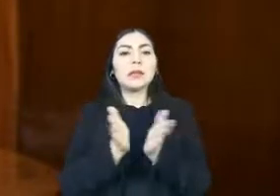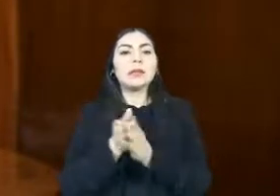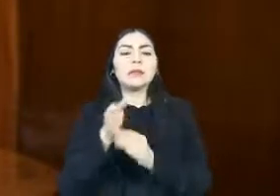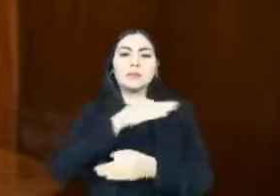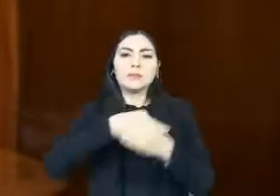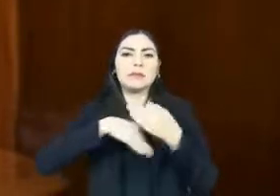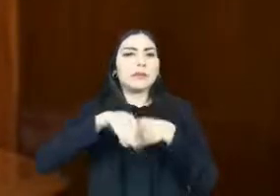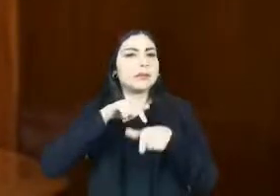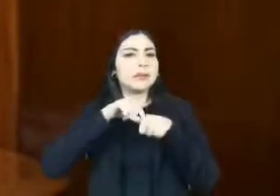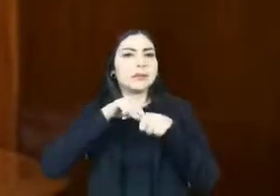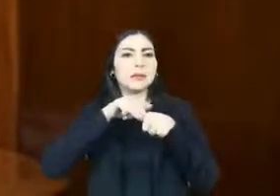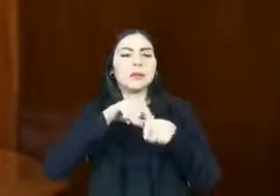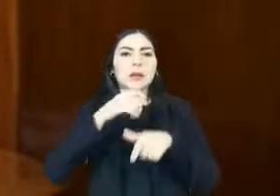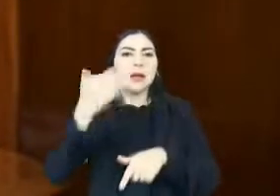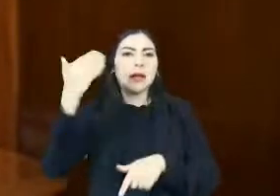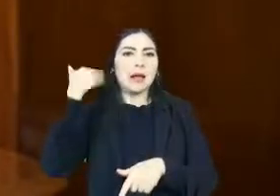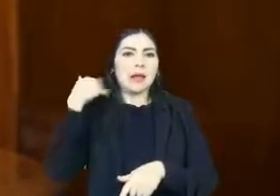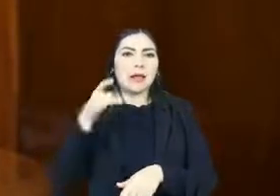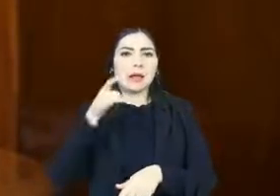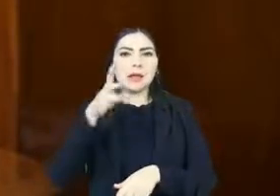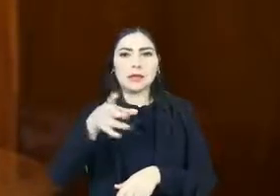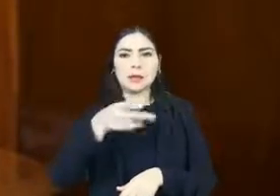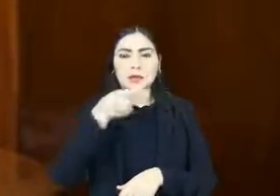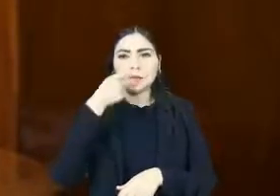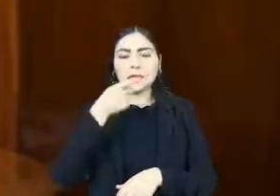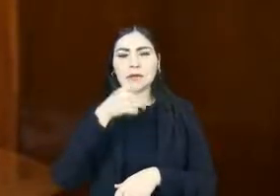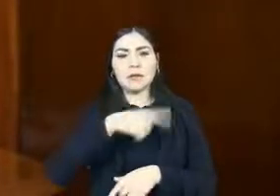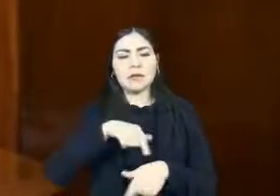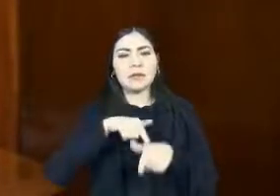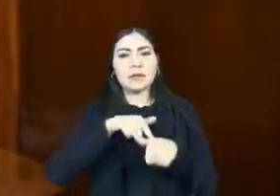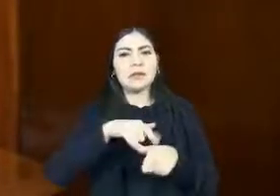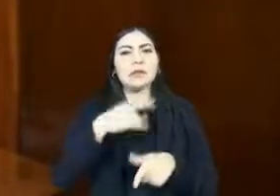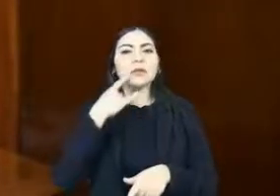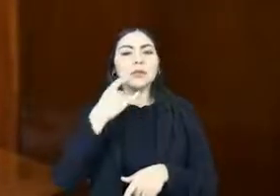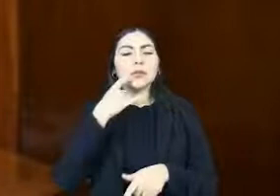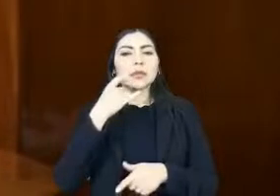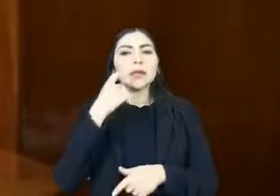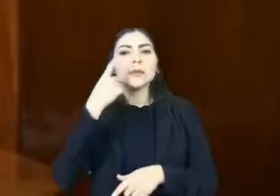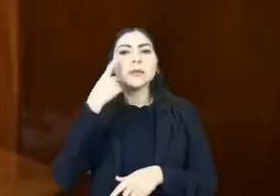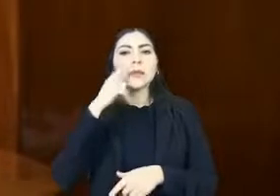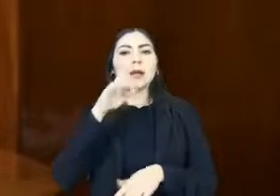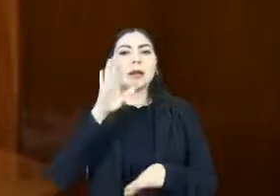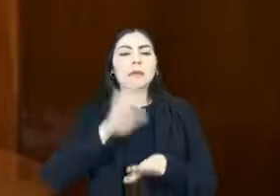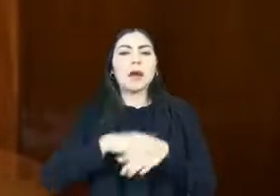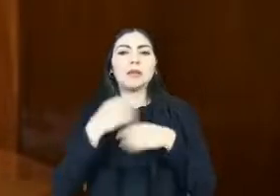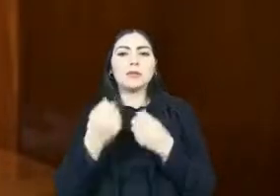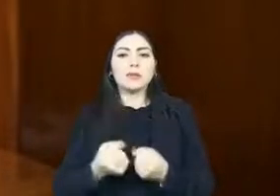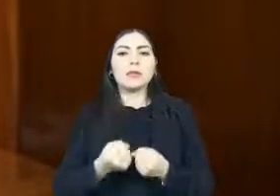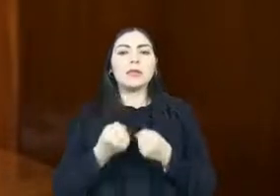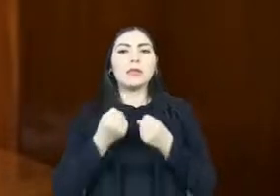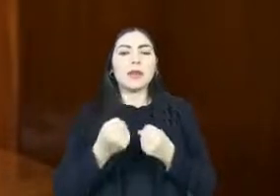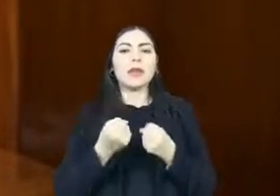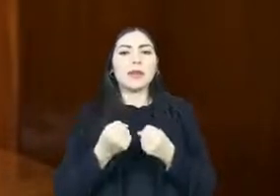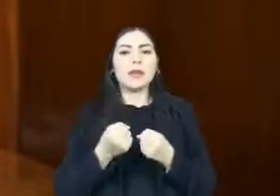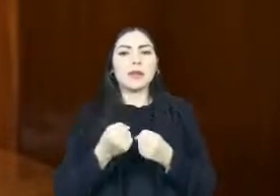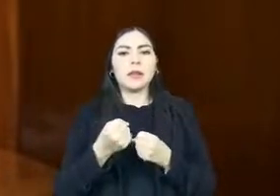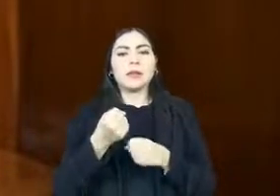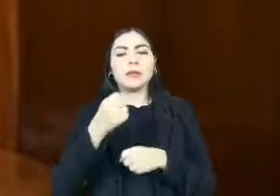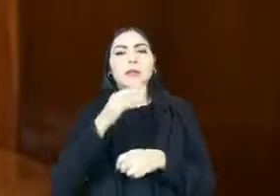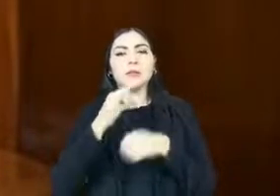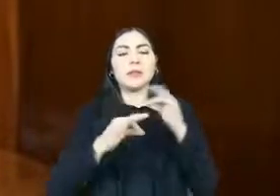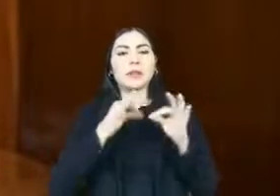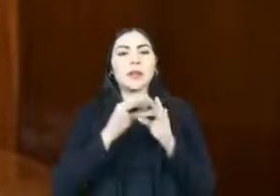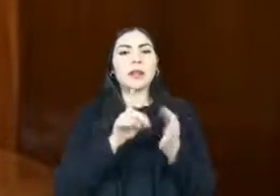continuaremos como lo he dicho luchando para restaurar y fortalecer y potenciar los derechos